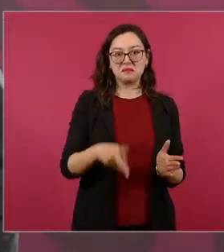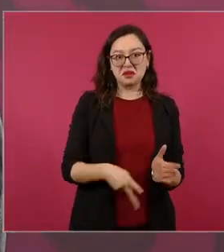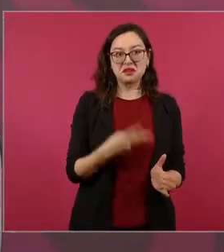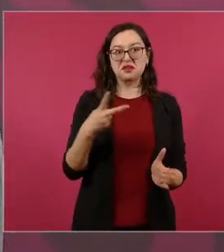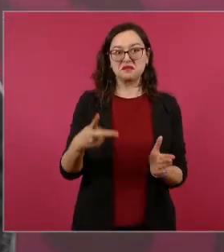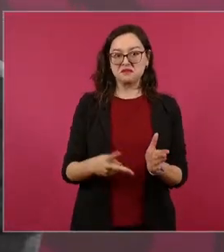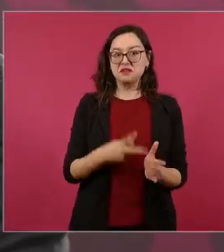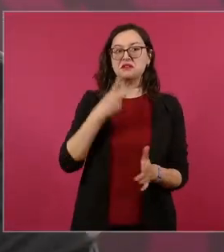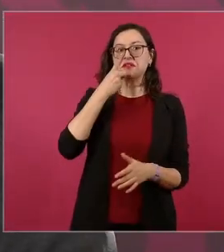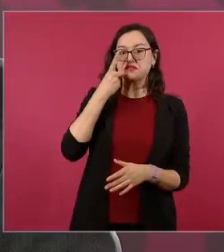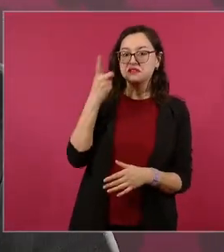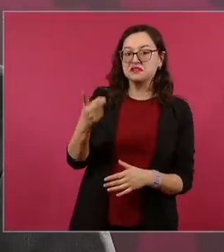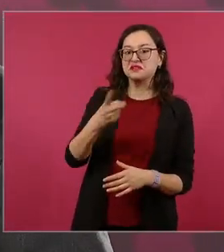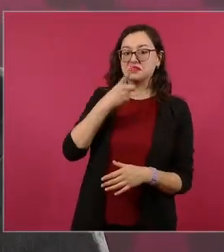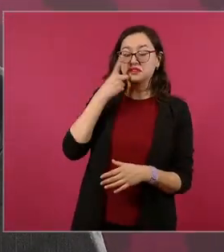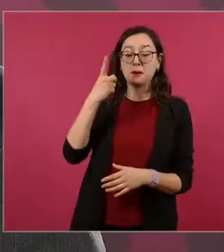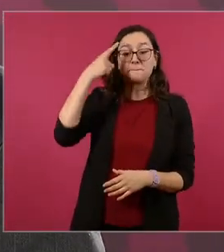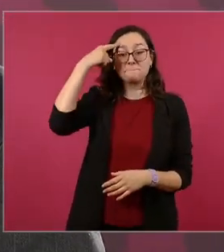alejarnos del pueblo